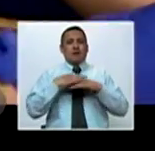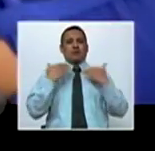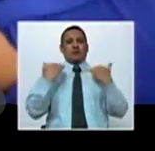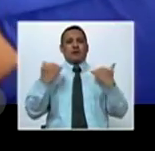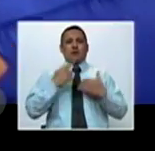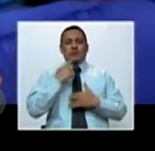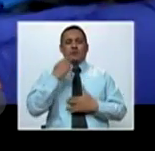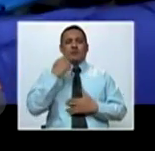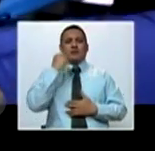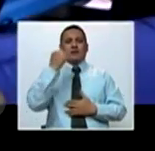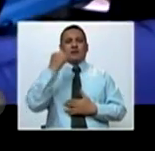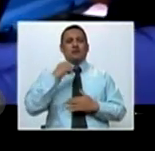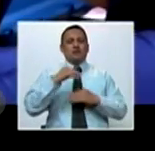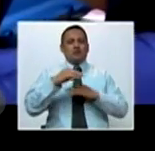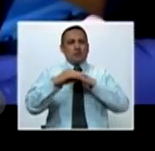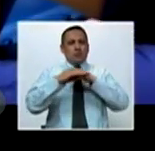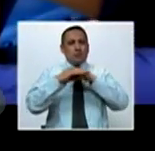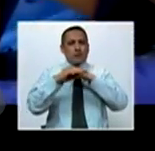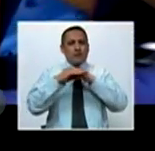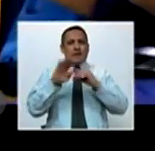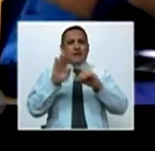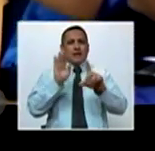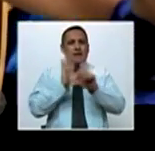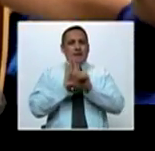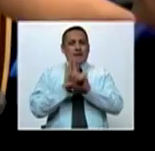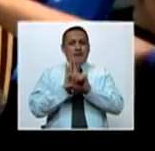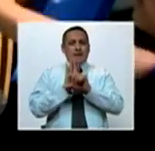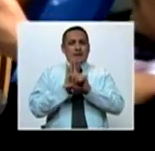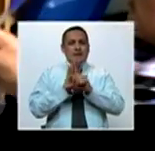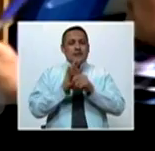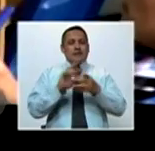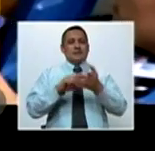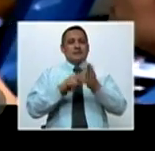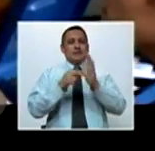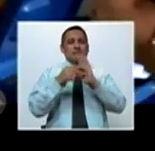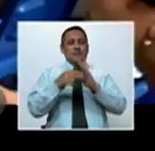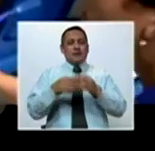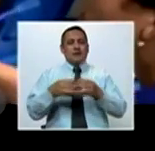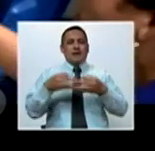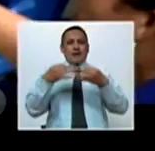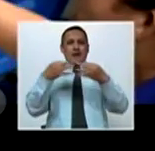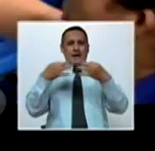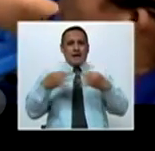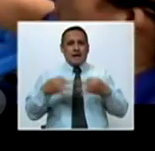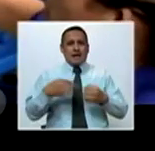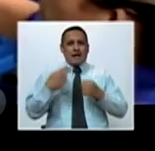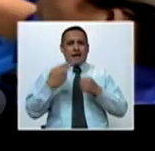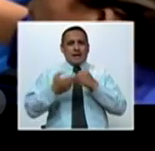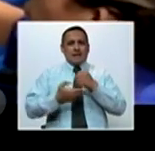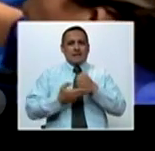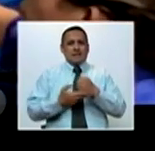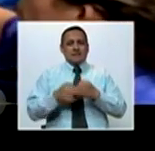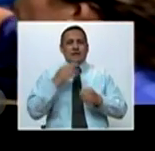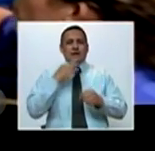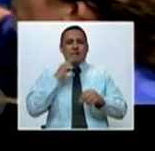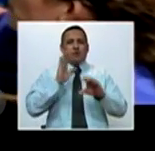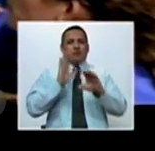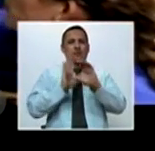afectando el derecho a la igualdad ante la ley que garantiza la